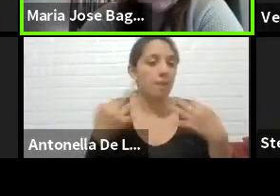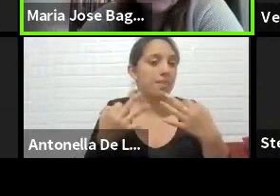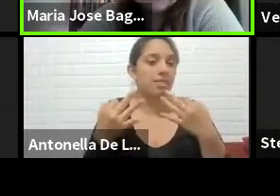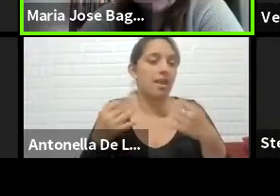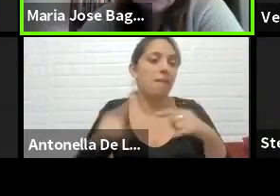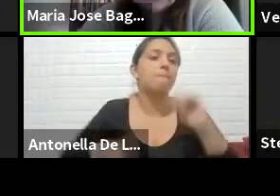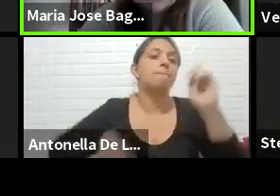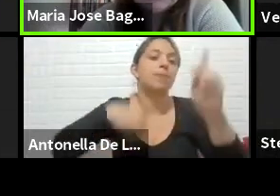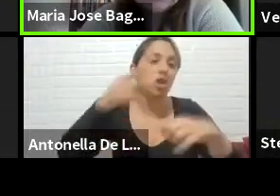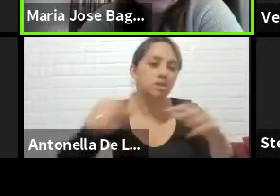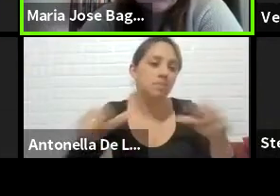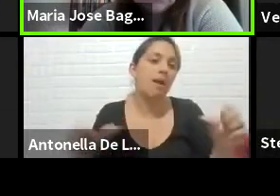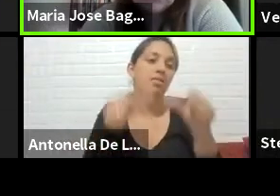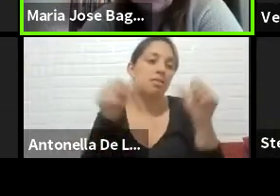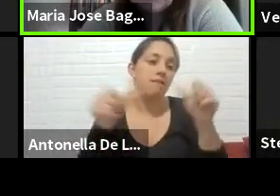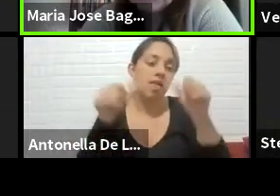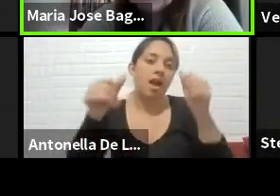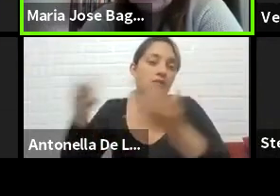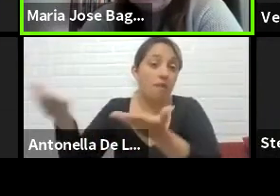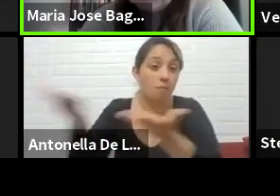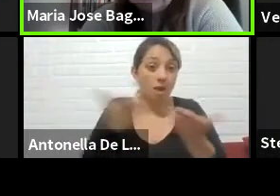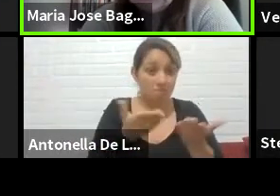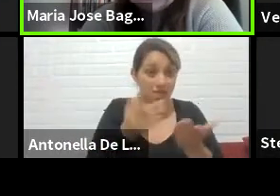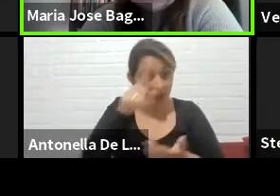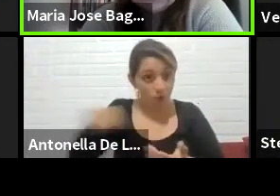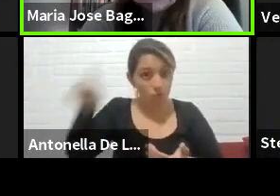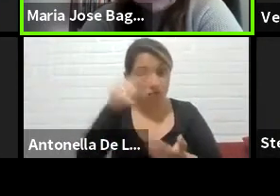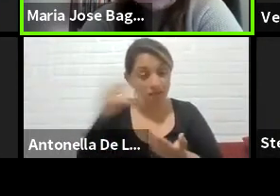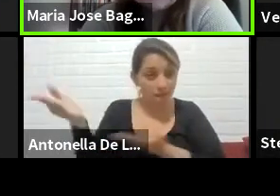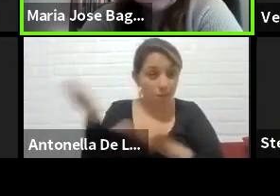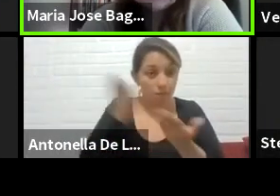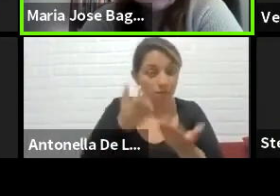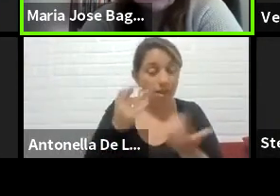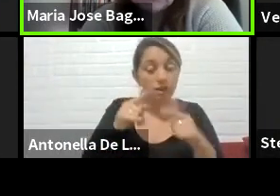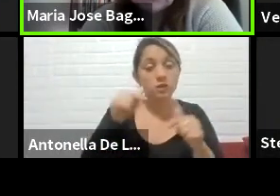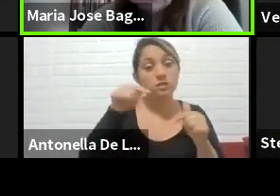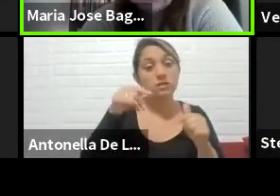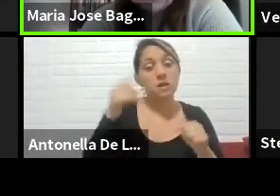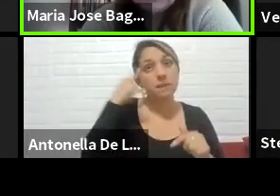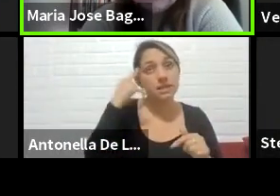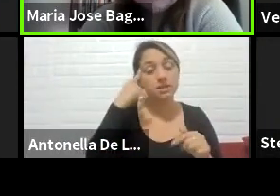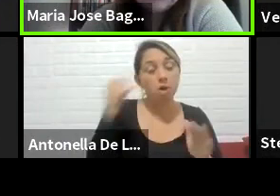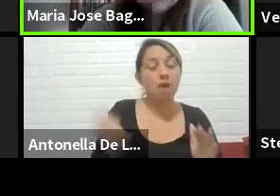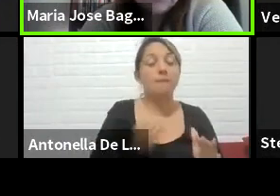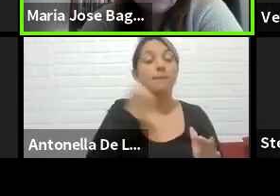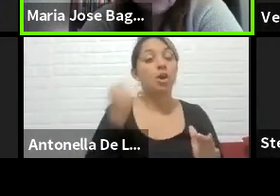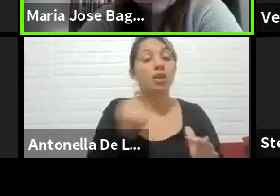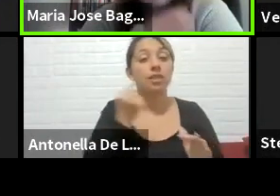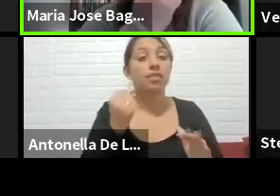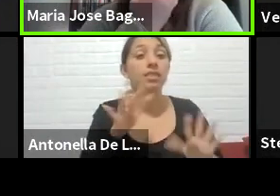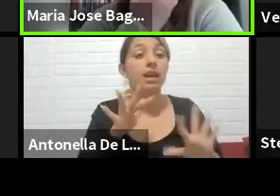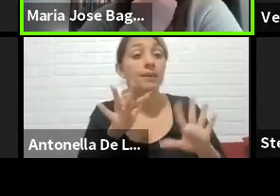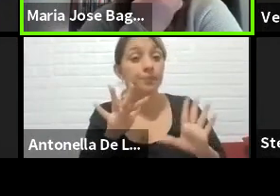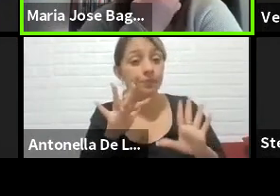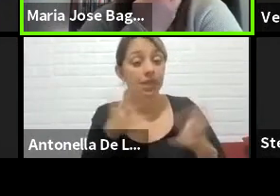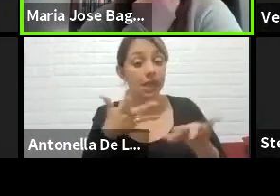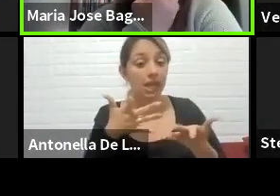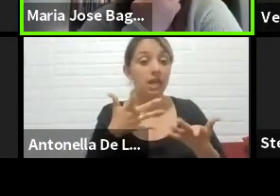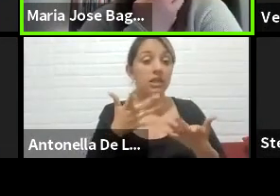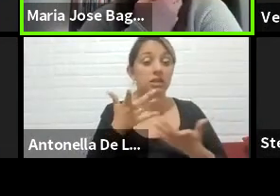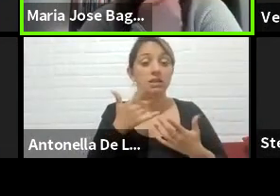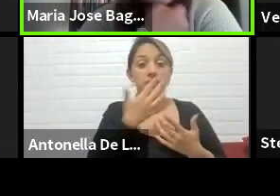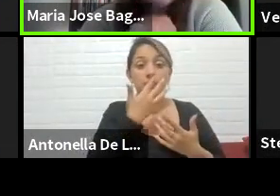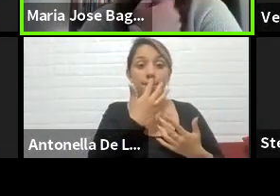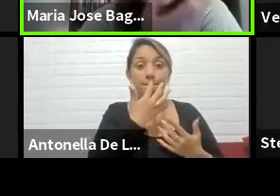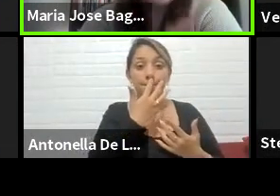a convocar. Y bueno, nos parece importante que si acá también surge el intercambio y las nuevas conformaciones